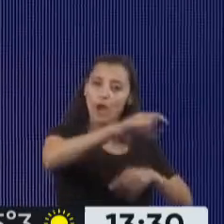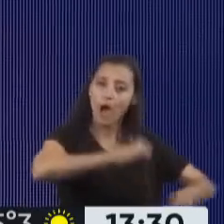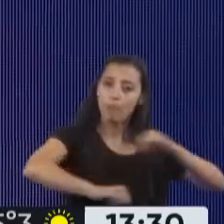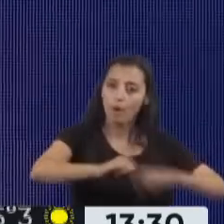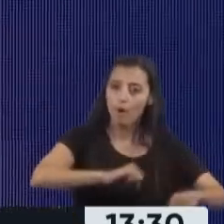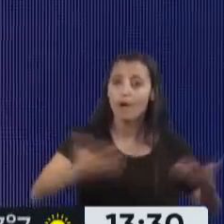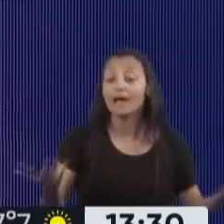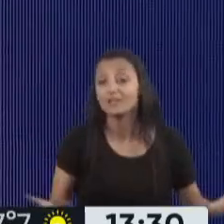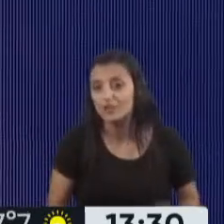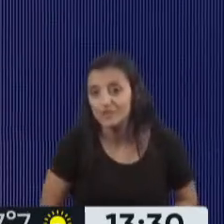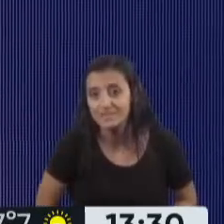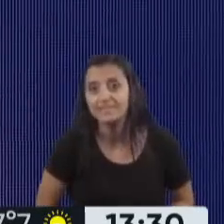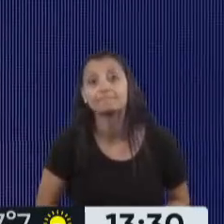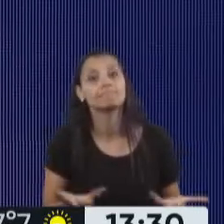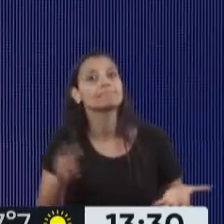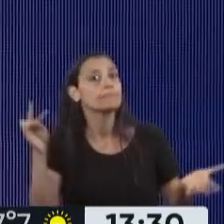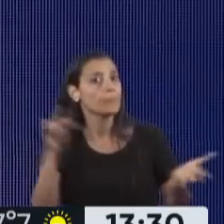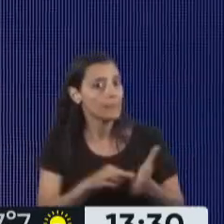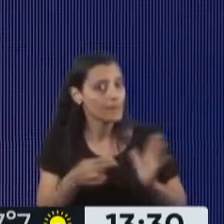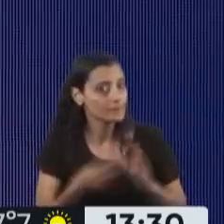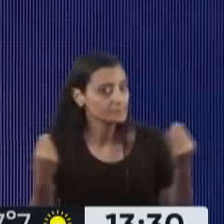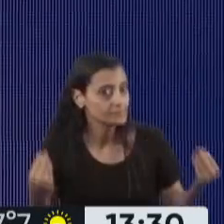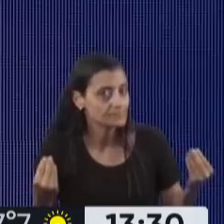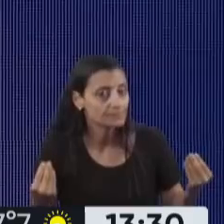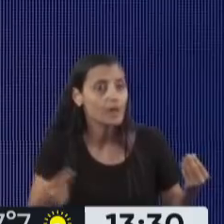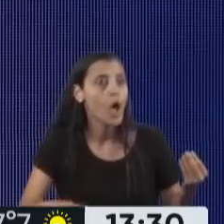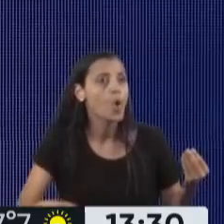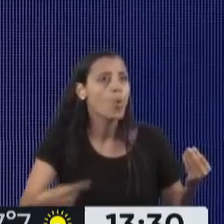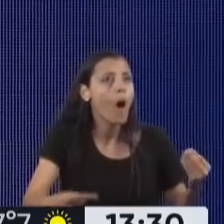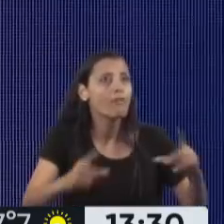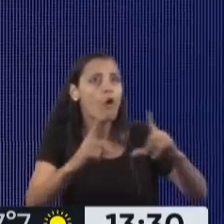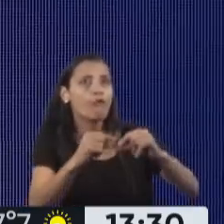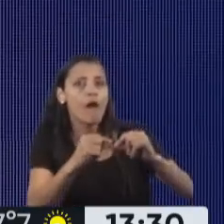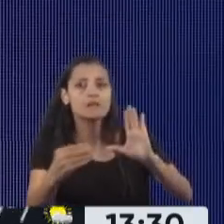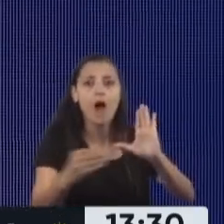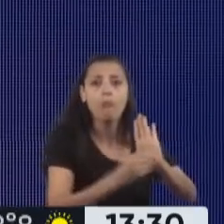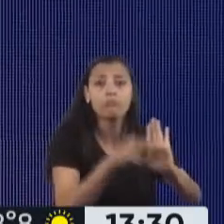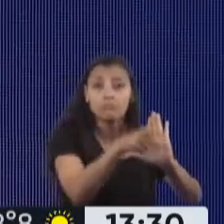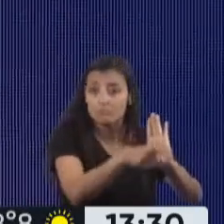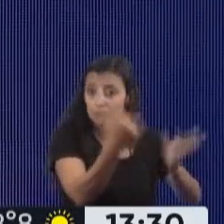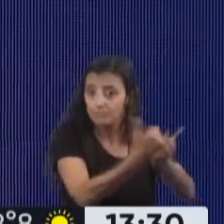desde el problema que implica cuándo eligen la fecha no es un tema menor.